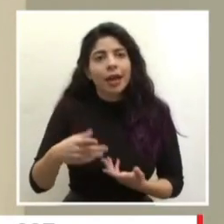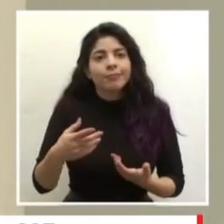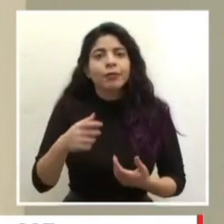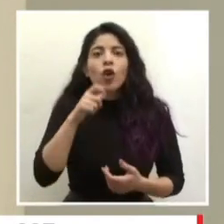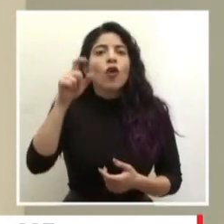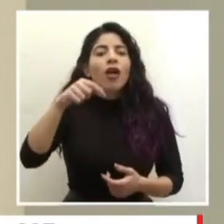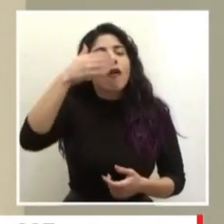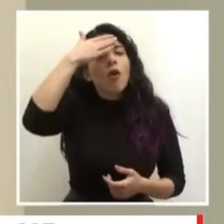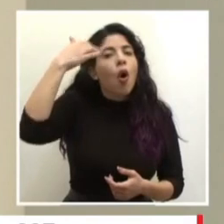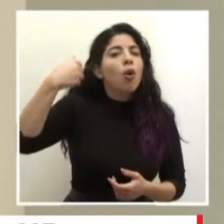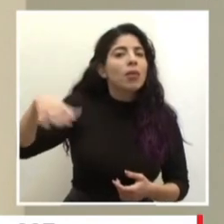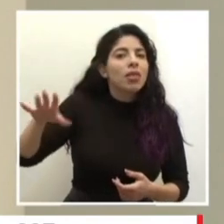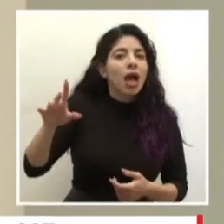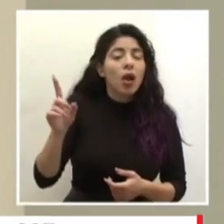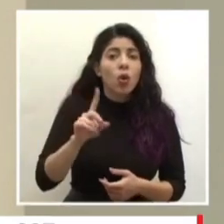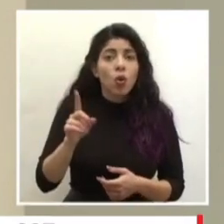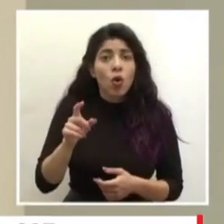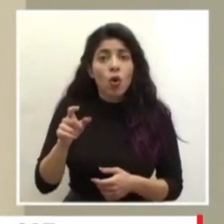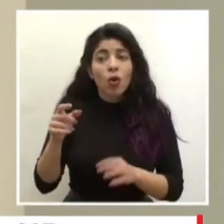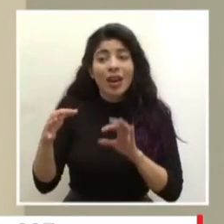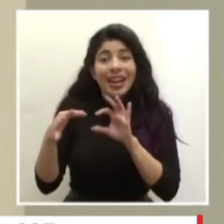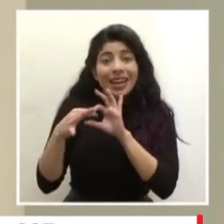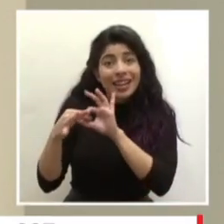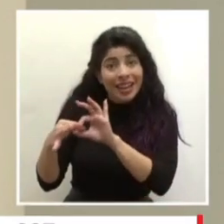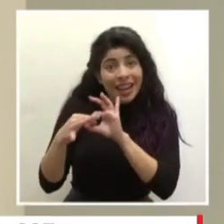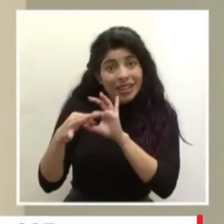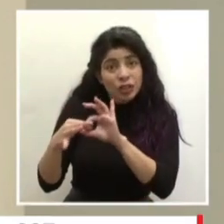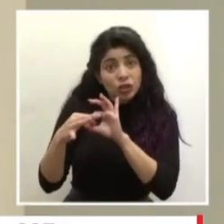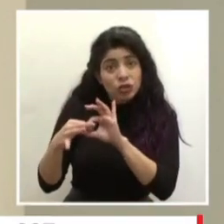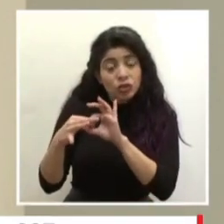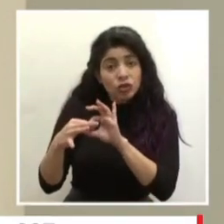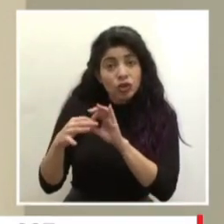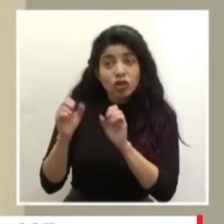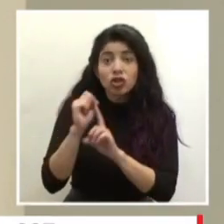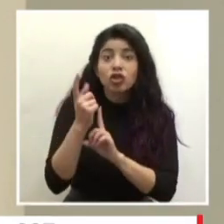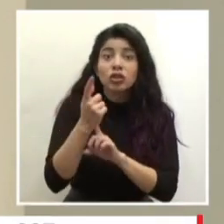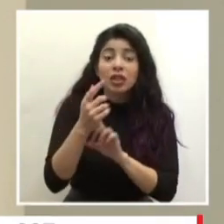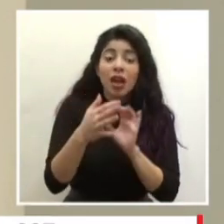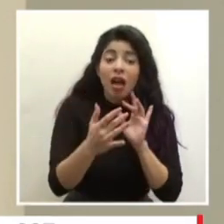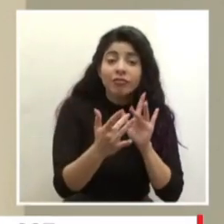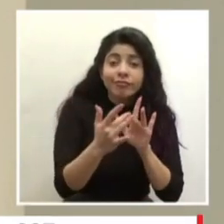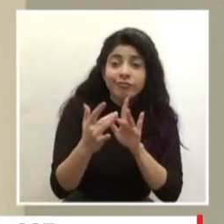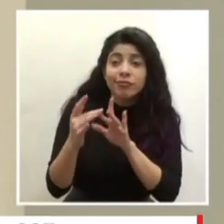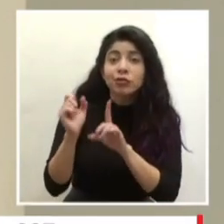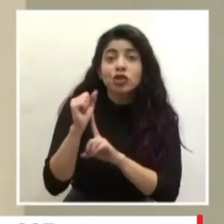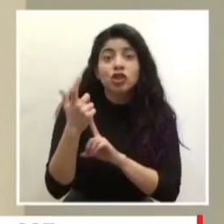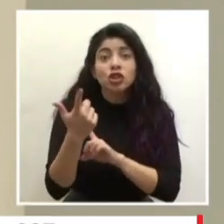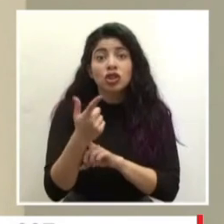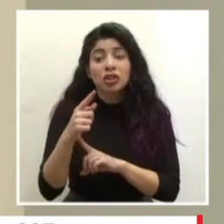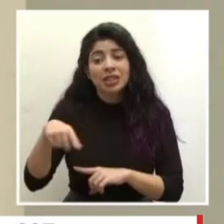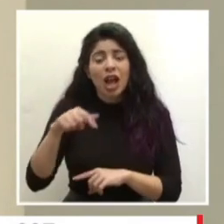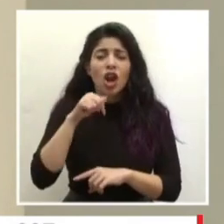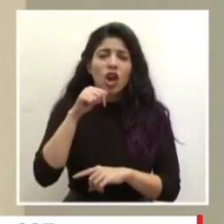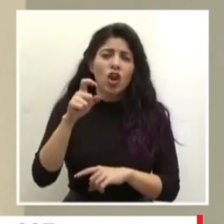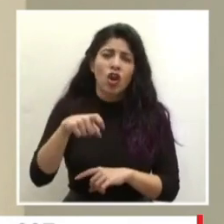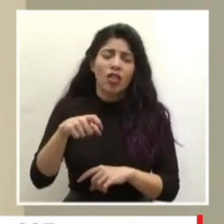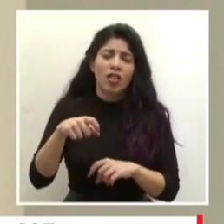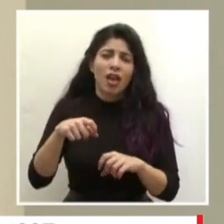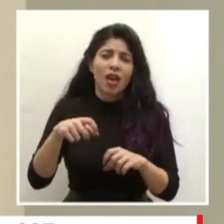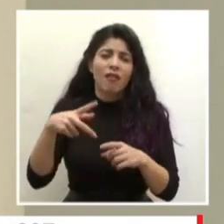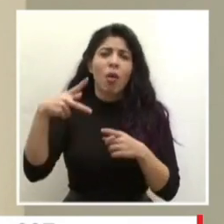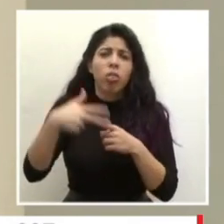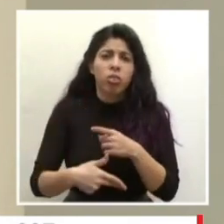justamente olvidar que al final los nexos que nos mantienen como sociedad en la parte social no deben tampoco interrumpirse por el asunto